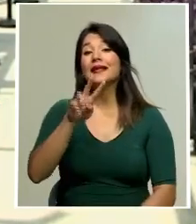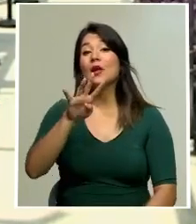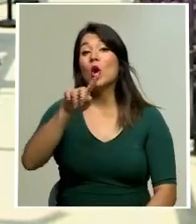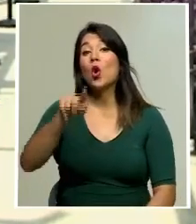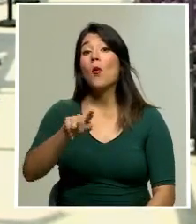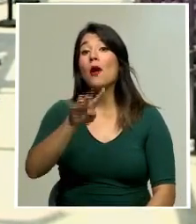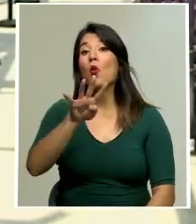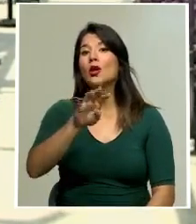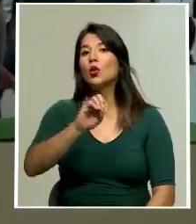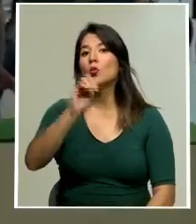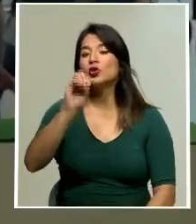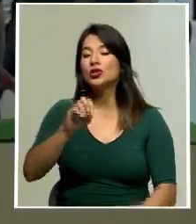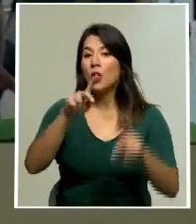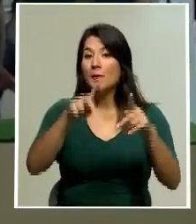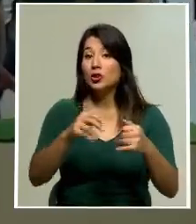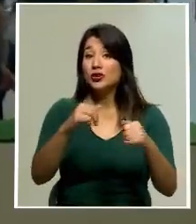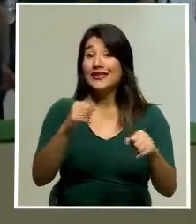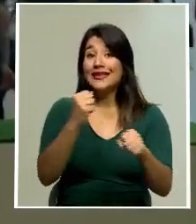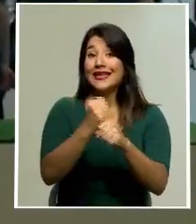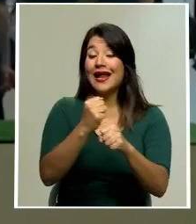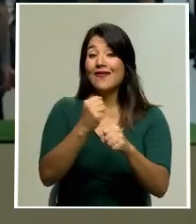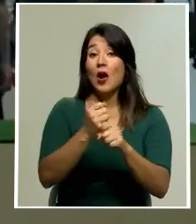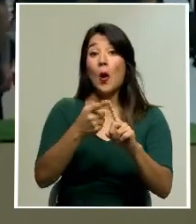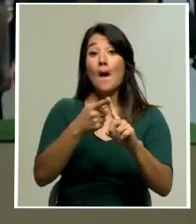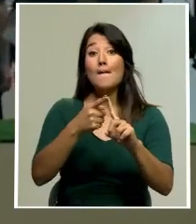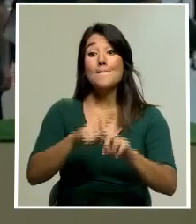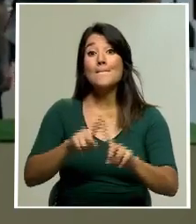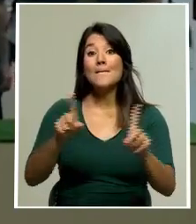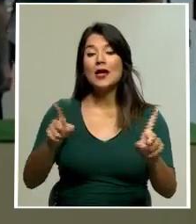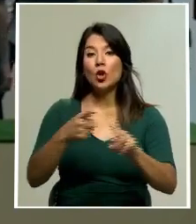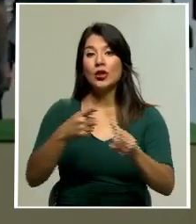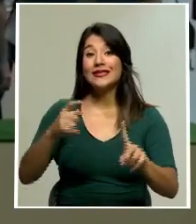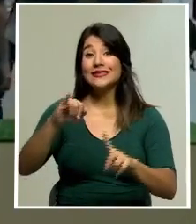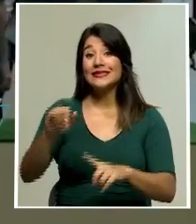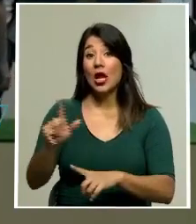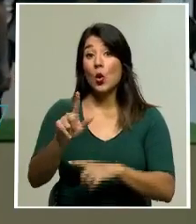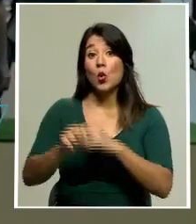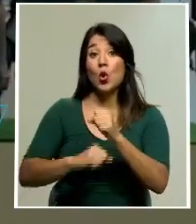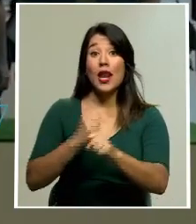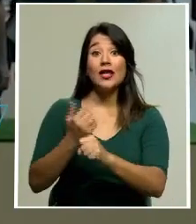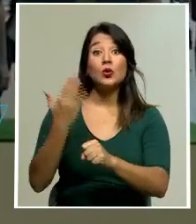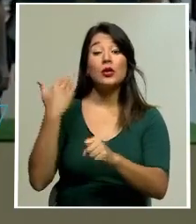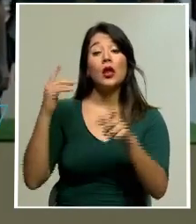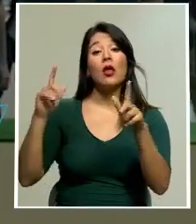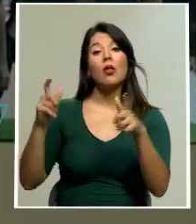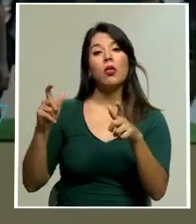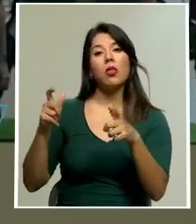24,4% y a partir de julio del año anterior comenzó a bajar. Hay una recuperación